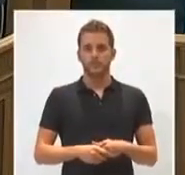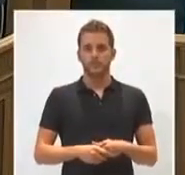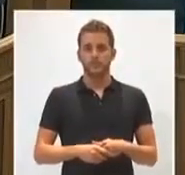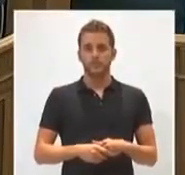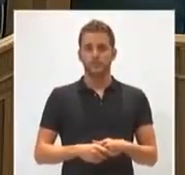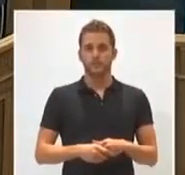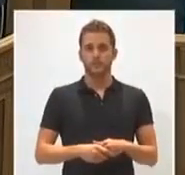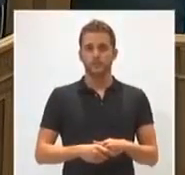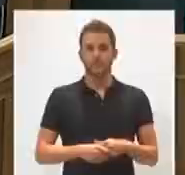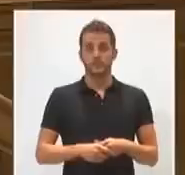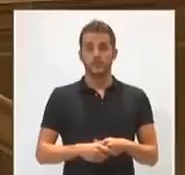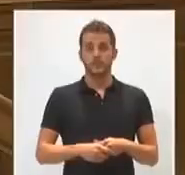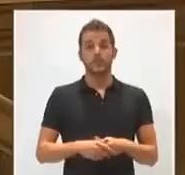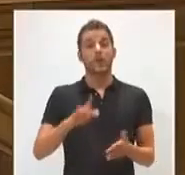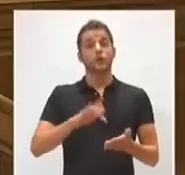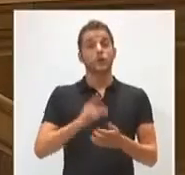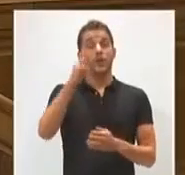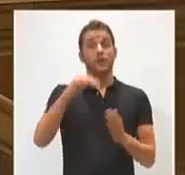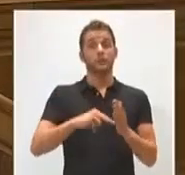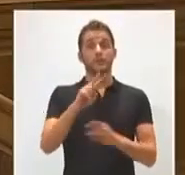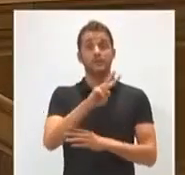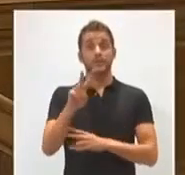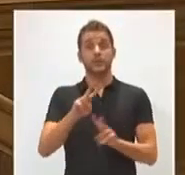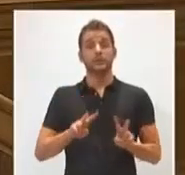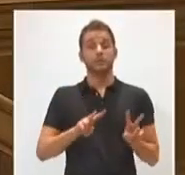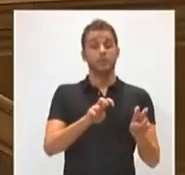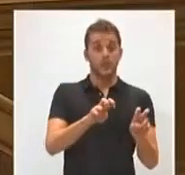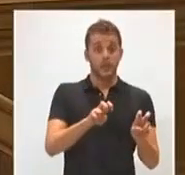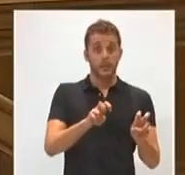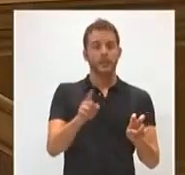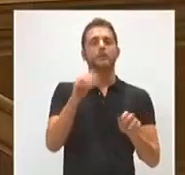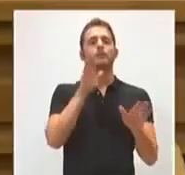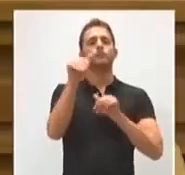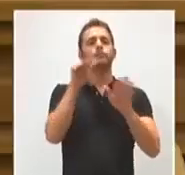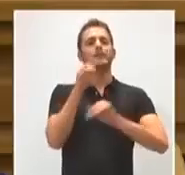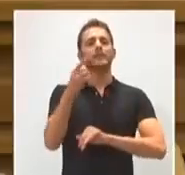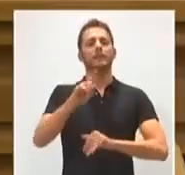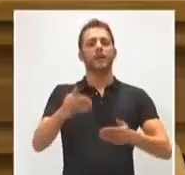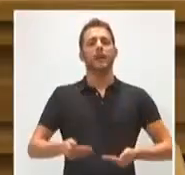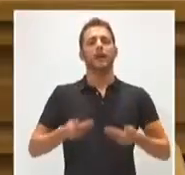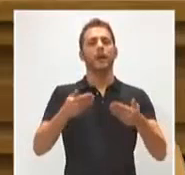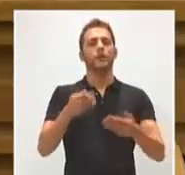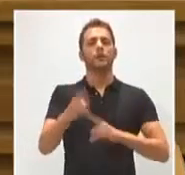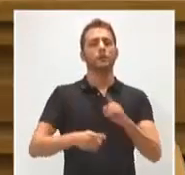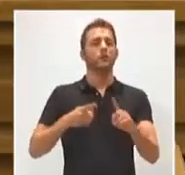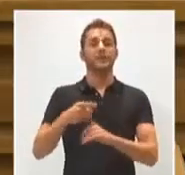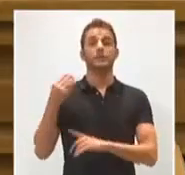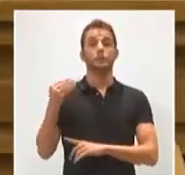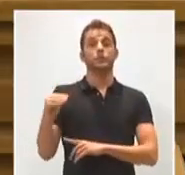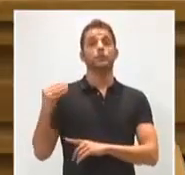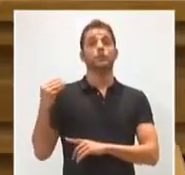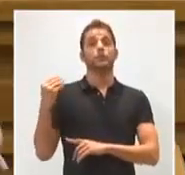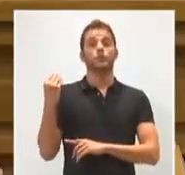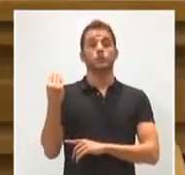comienzos a comienzos del 2022 vamos a convocar también las ayudas para la incorporación de jóvenes